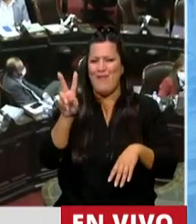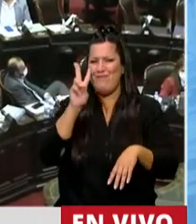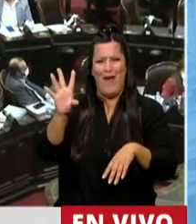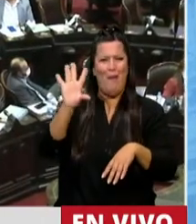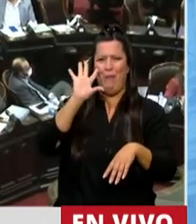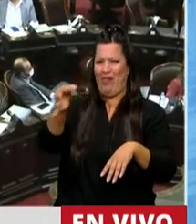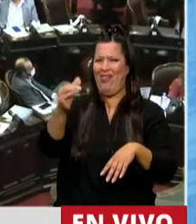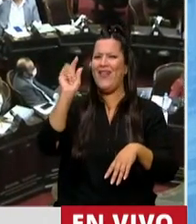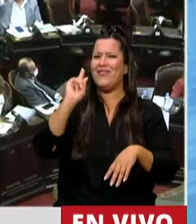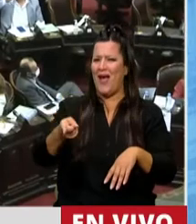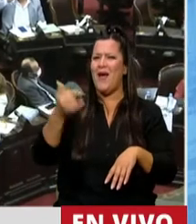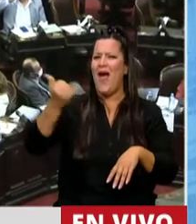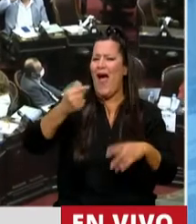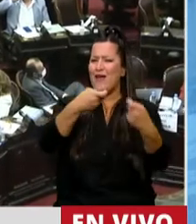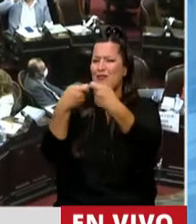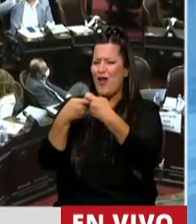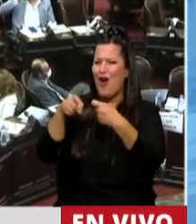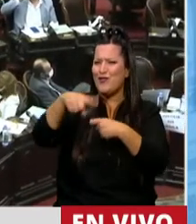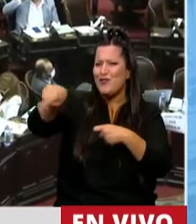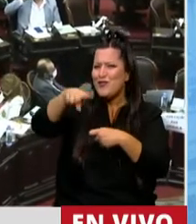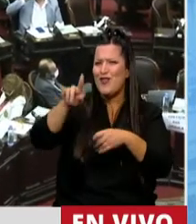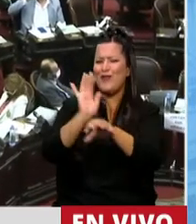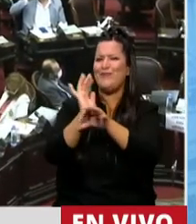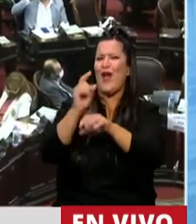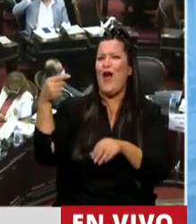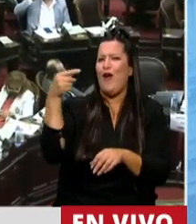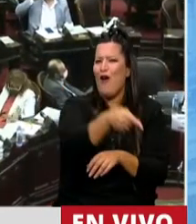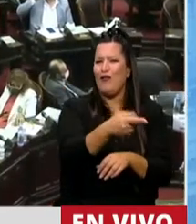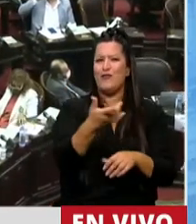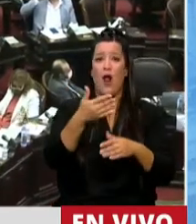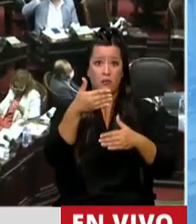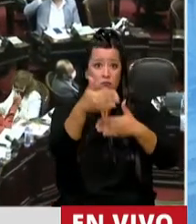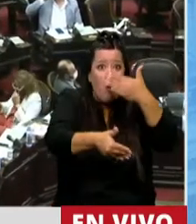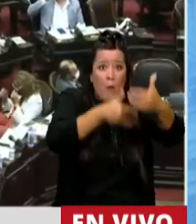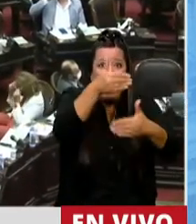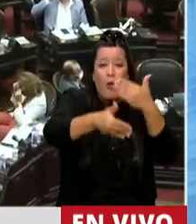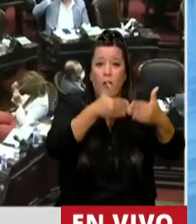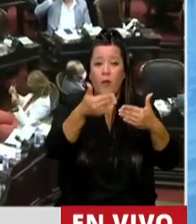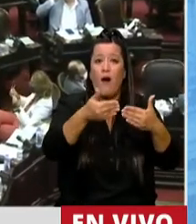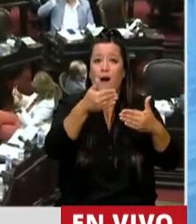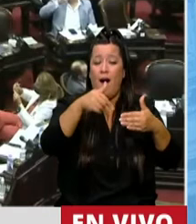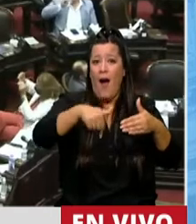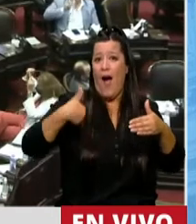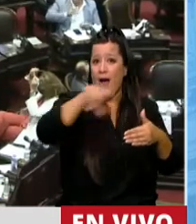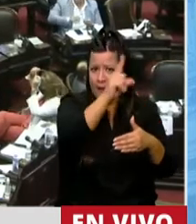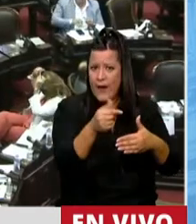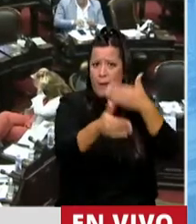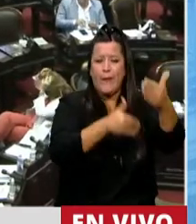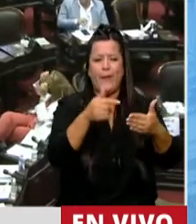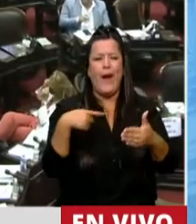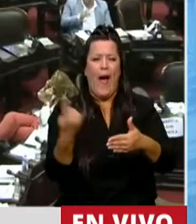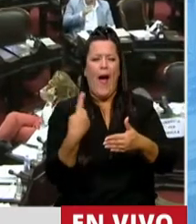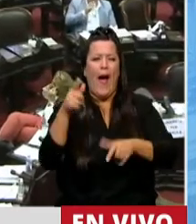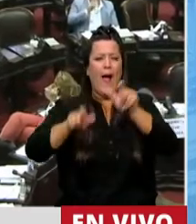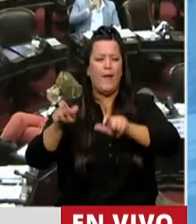y la complicidad que vemos en contra de los avances que han recibido los argentinos está